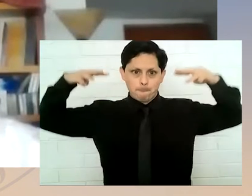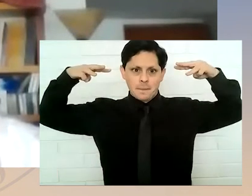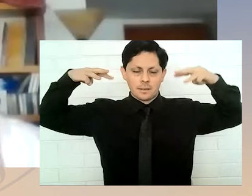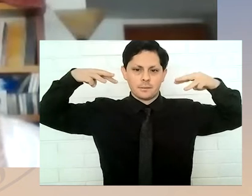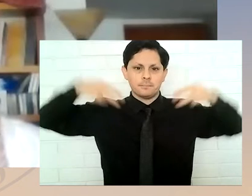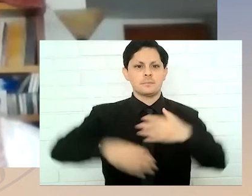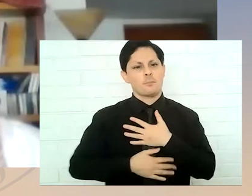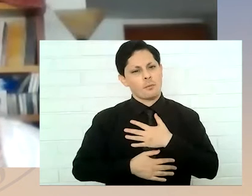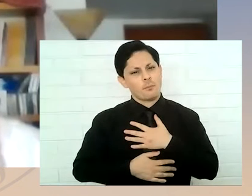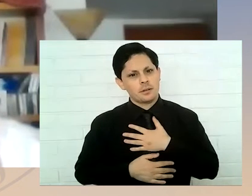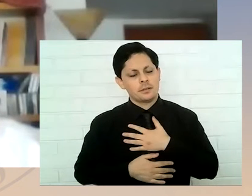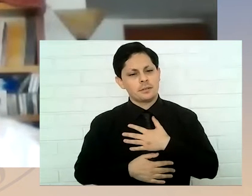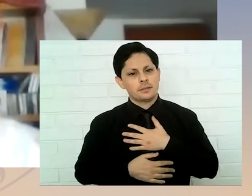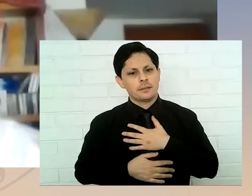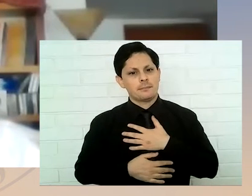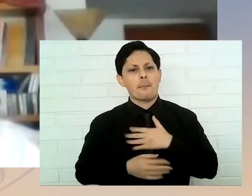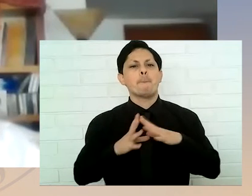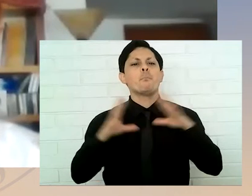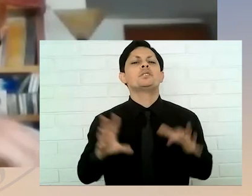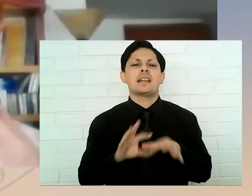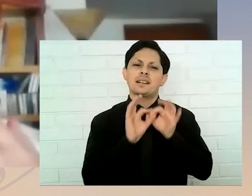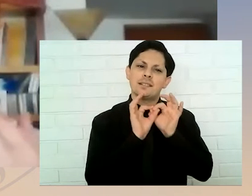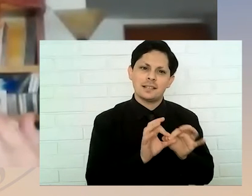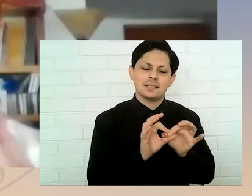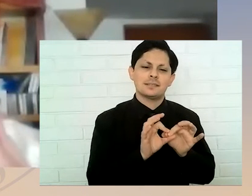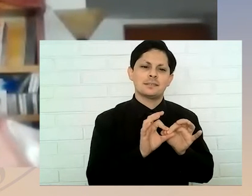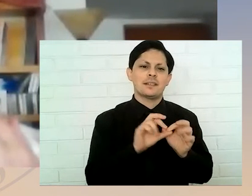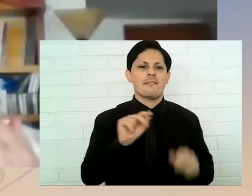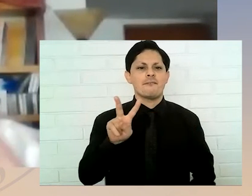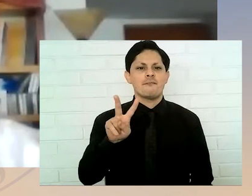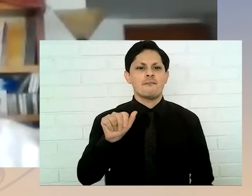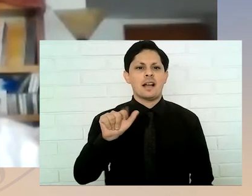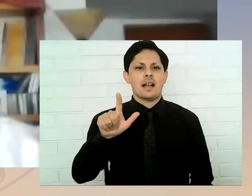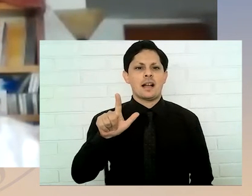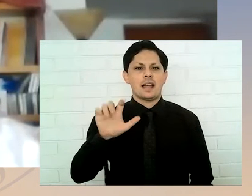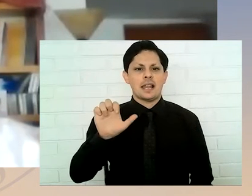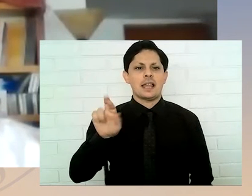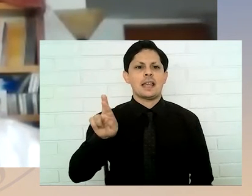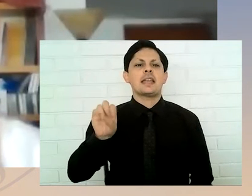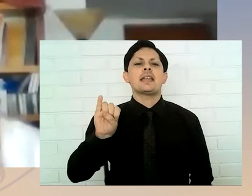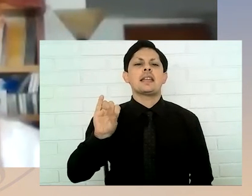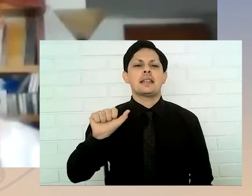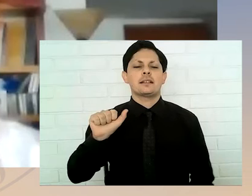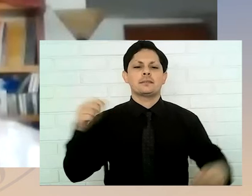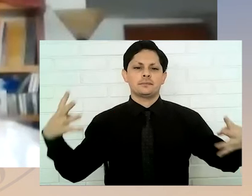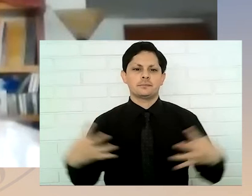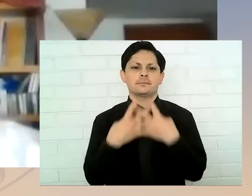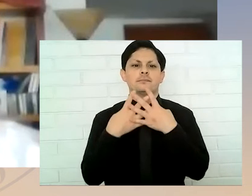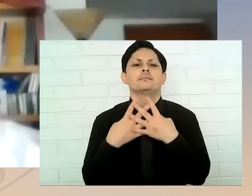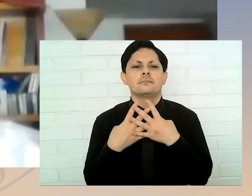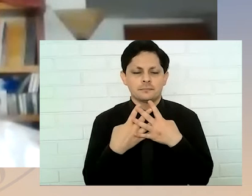con muteada, ustedes Sardel. en este. Muchas gracias, Valeria, por esta invitación de la Red de